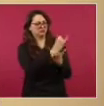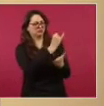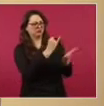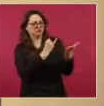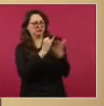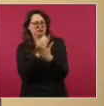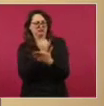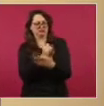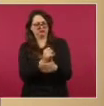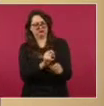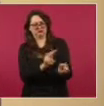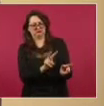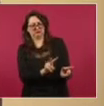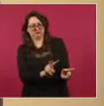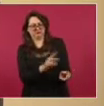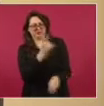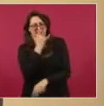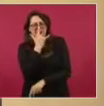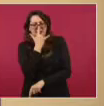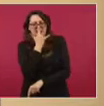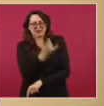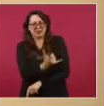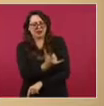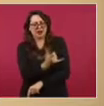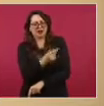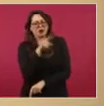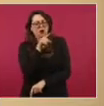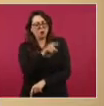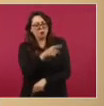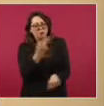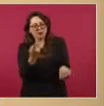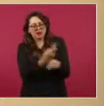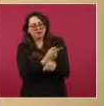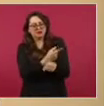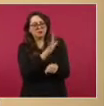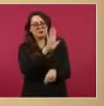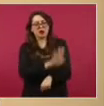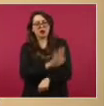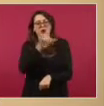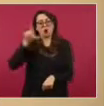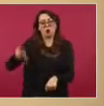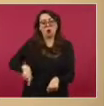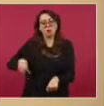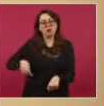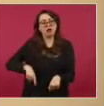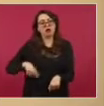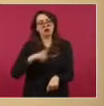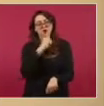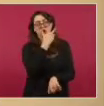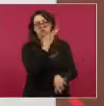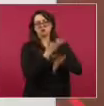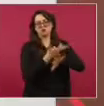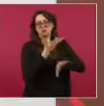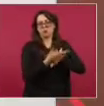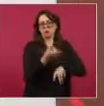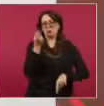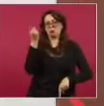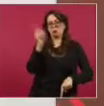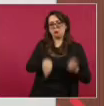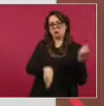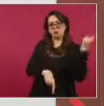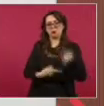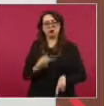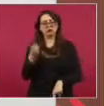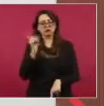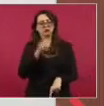exterior, especialmente por los peculiares vecinos del norte. A tales impulsores,